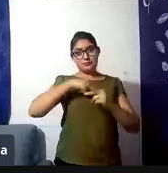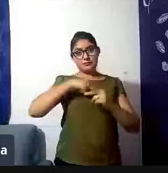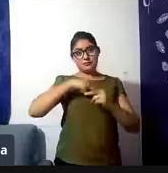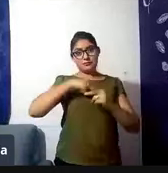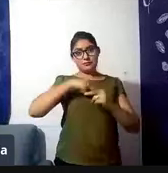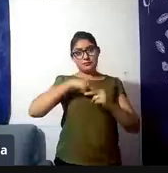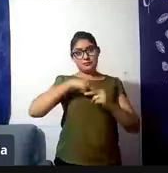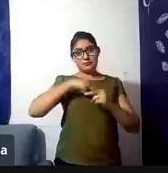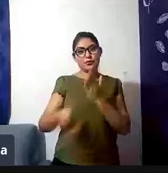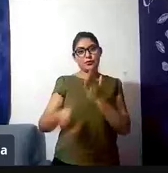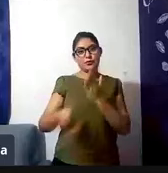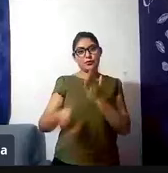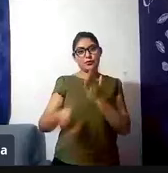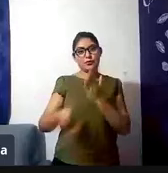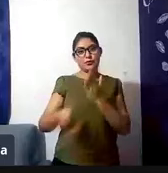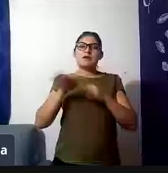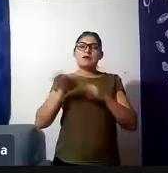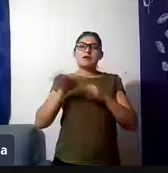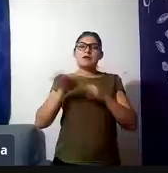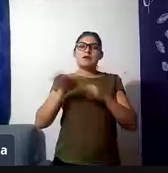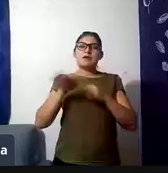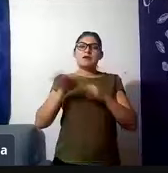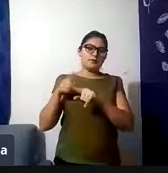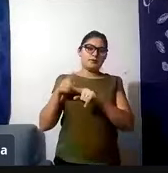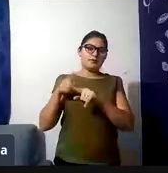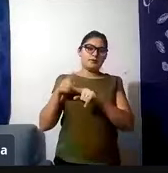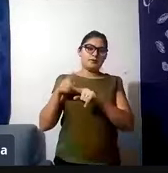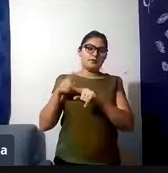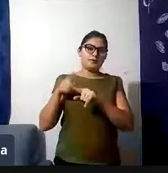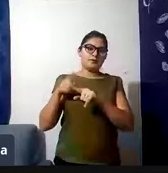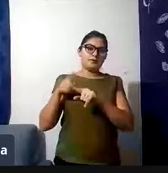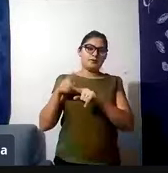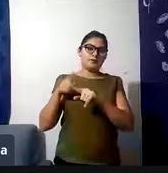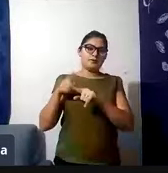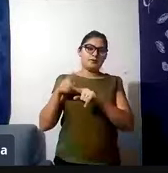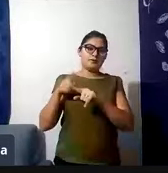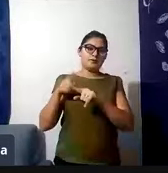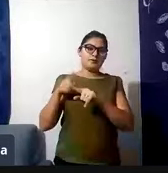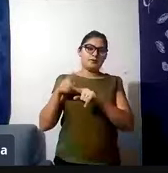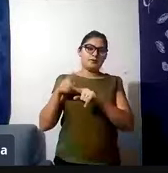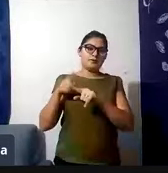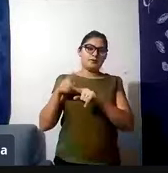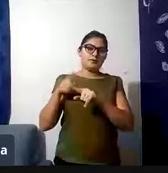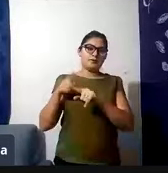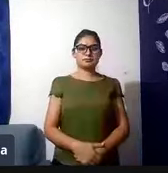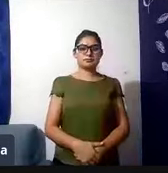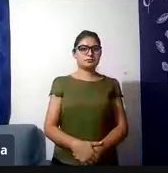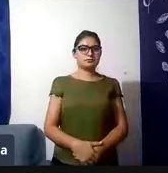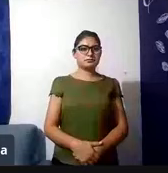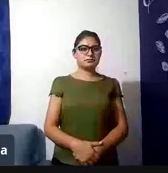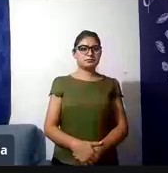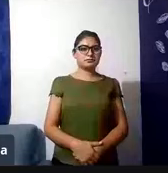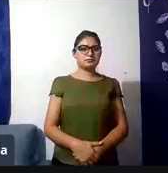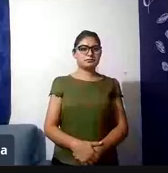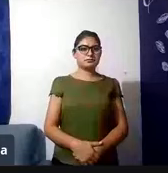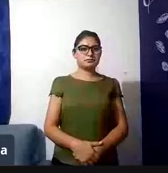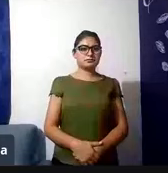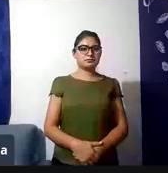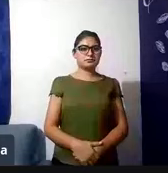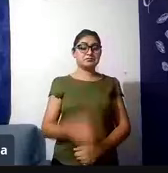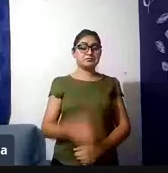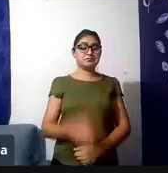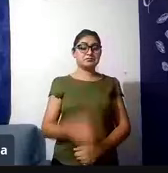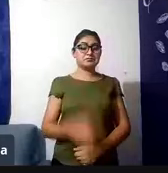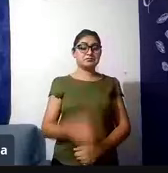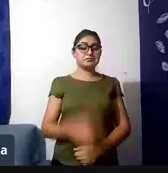semana. Doctora, pues, maestra Trixia, te tengo algunos comentarios, por supuesto, la magistrada Marta